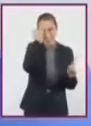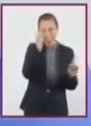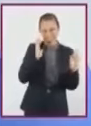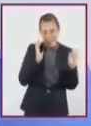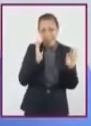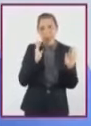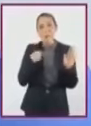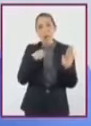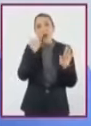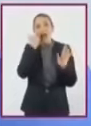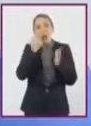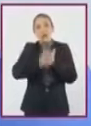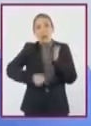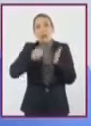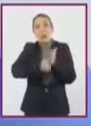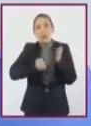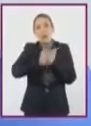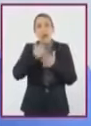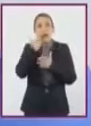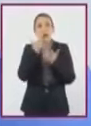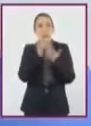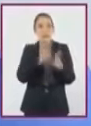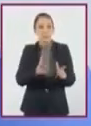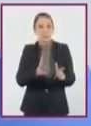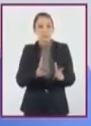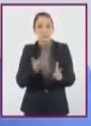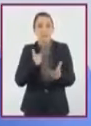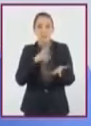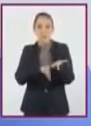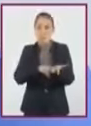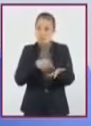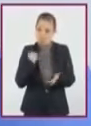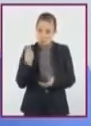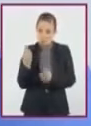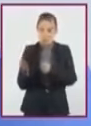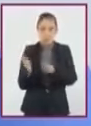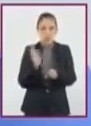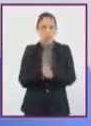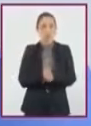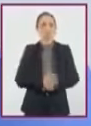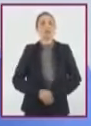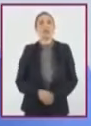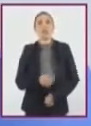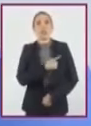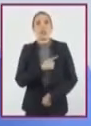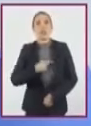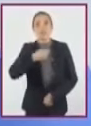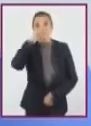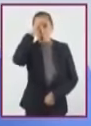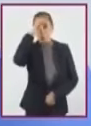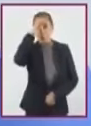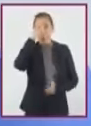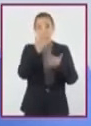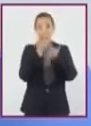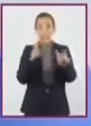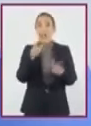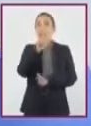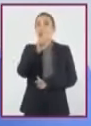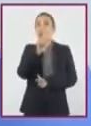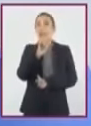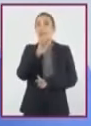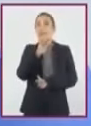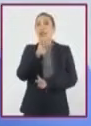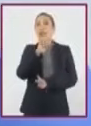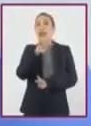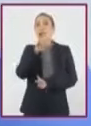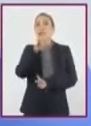la prioridad de luchar por ella y hacerla valer. Hay que tener presente que el liberalismo surgió en